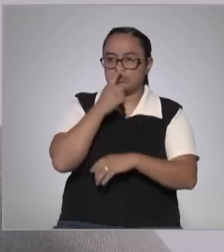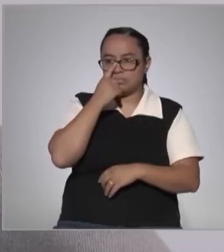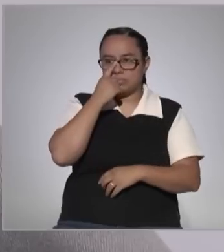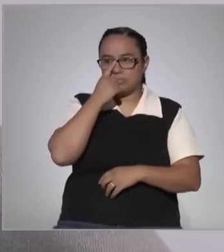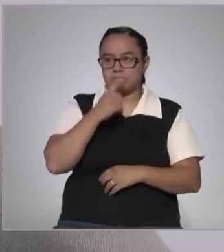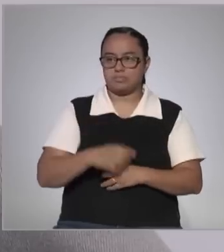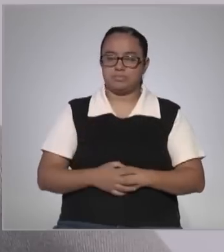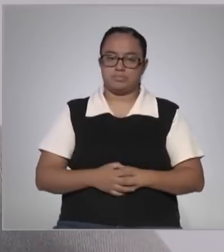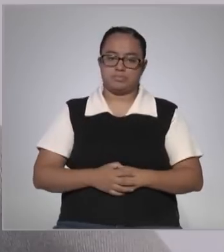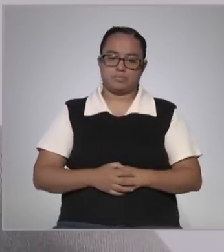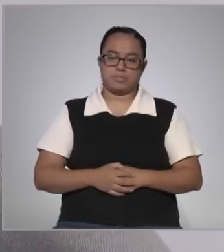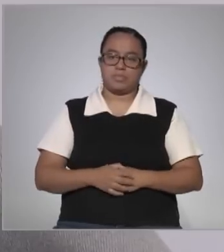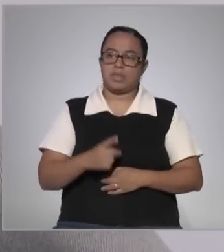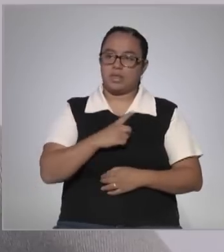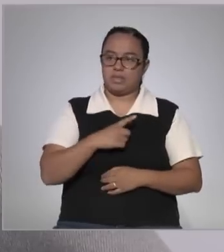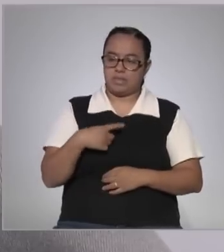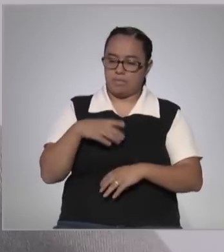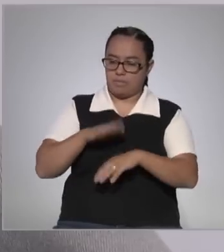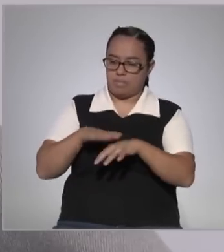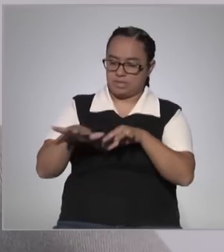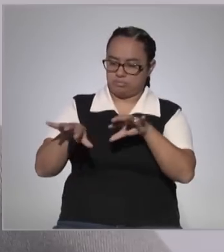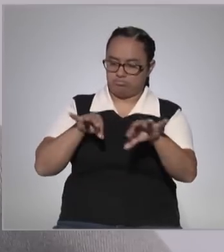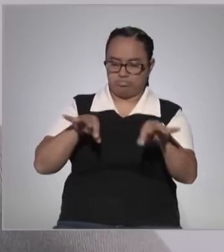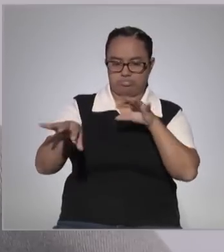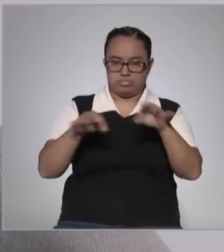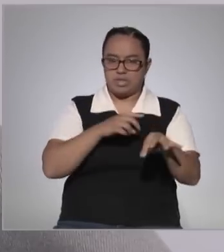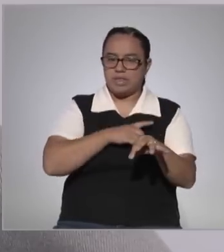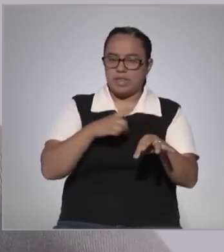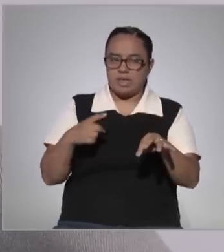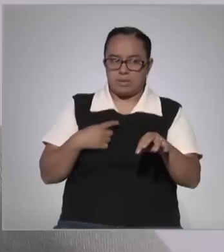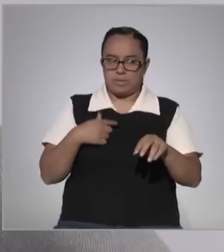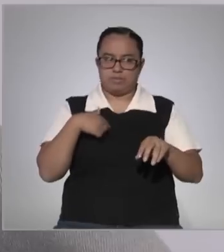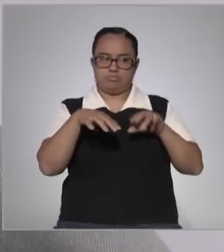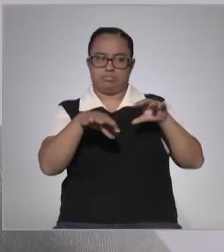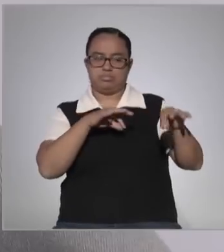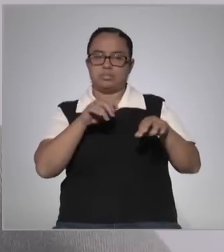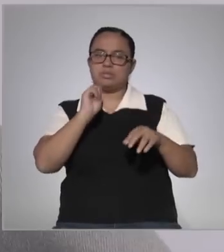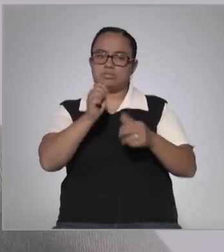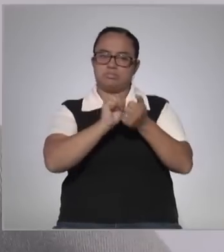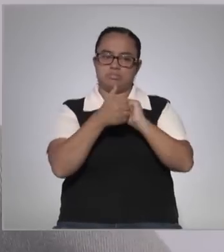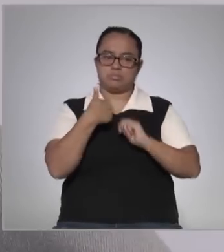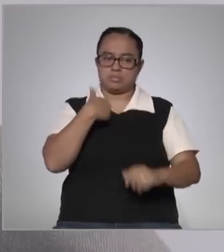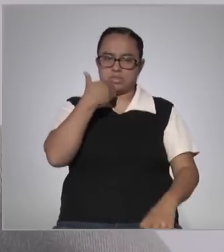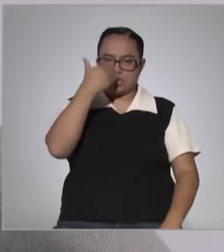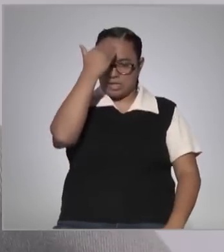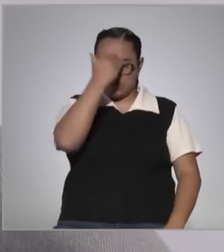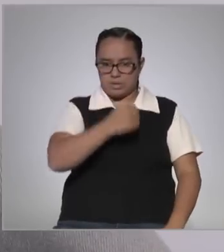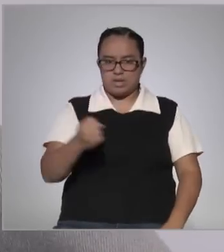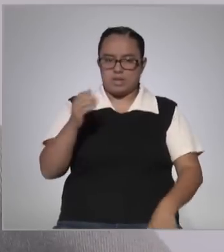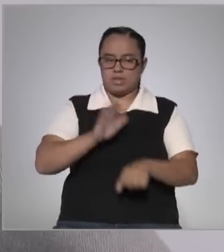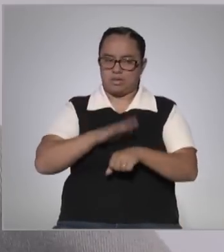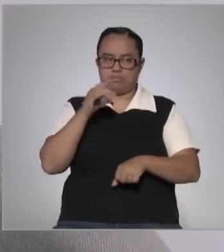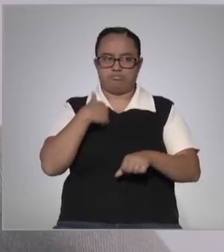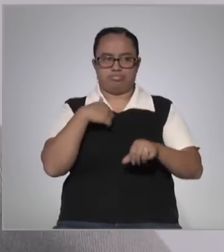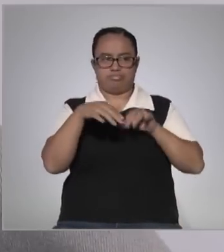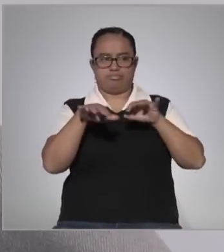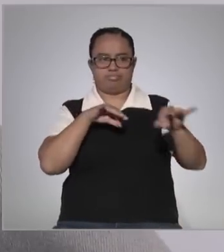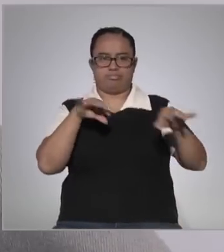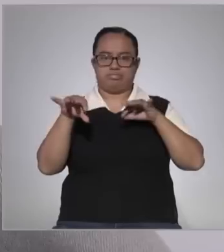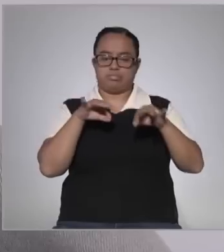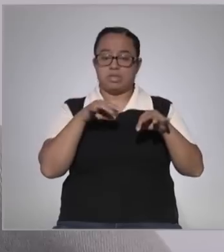ser más selectivos, a desarrollar una serie de habilidades y capacidades que nos permite